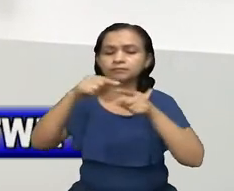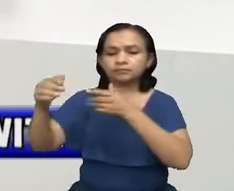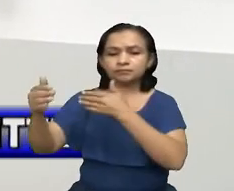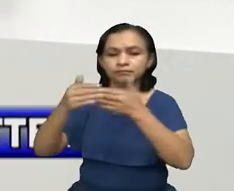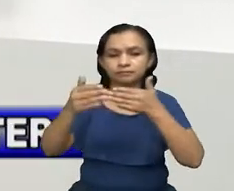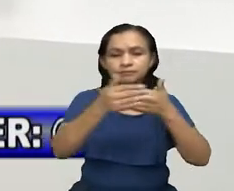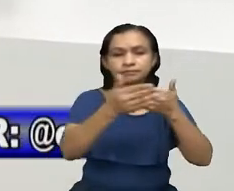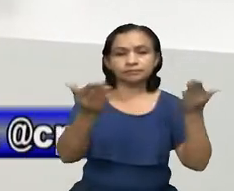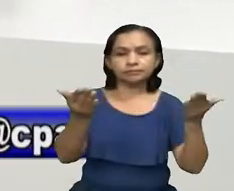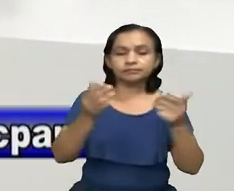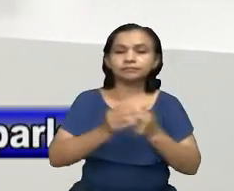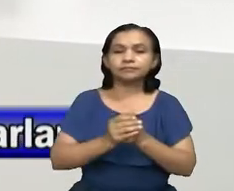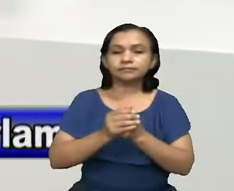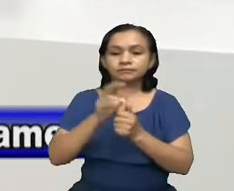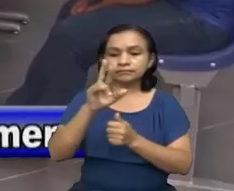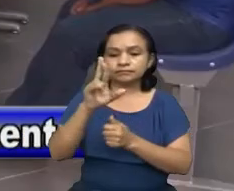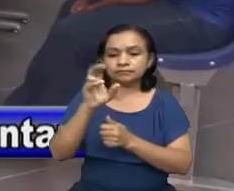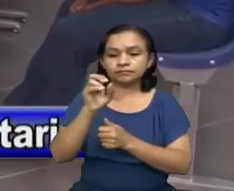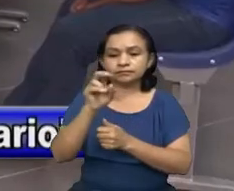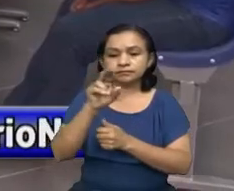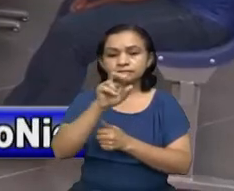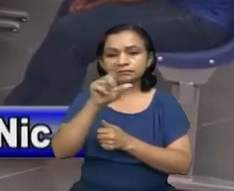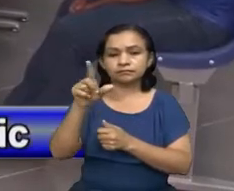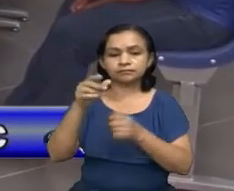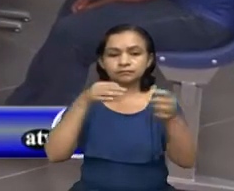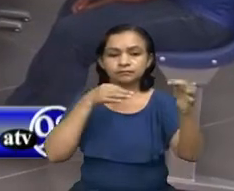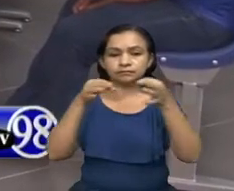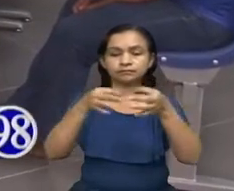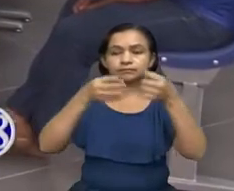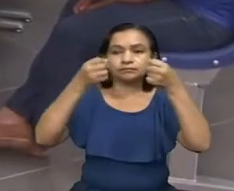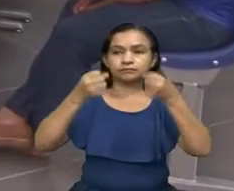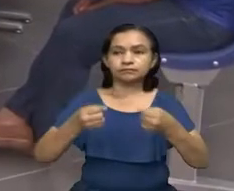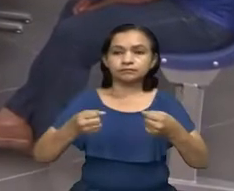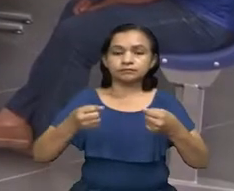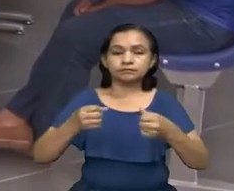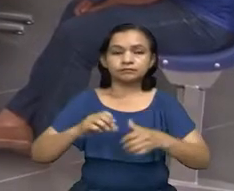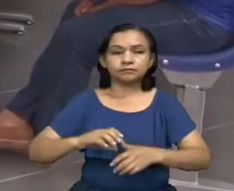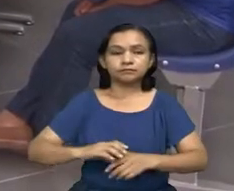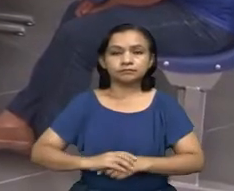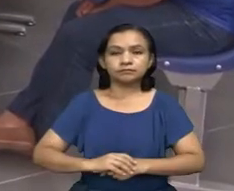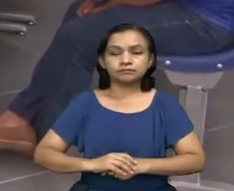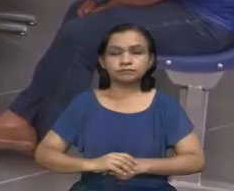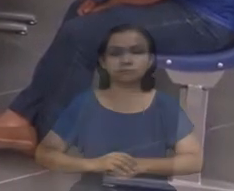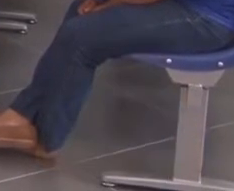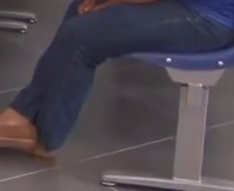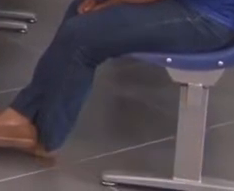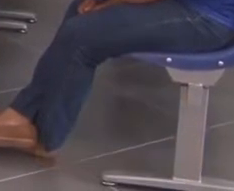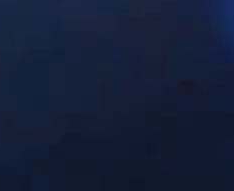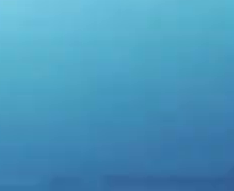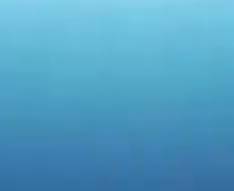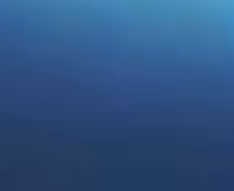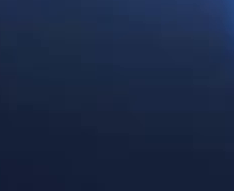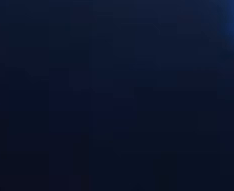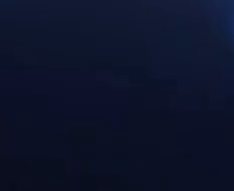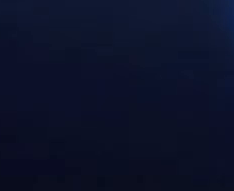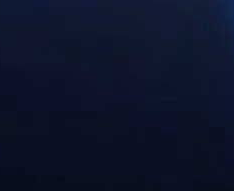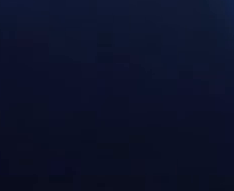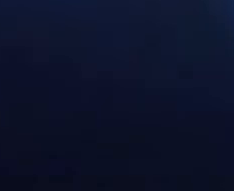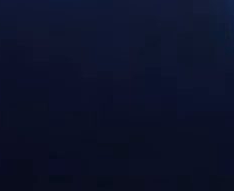comunidades. Con cámara de Ronald Ruiz para el canal parlamentario, les informó Miguel Carranza Mena.